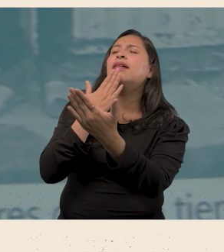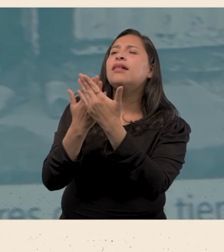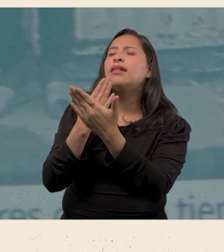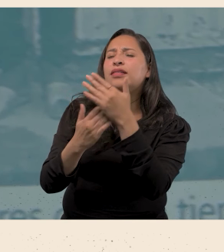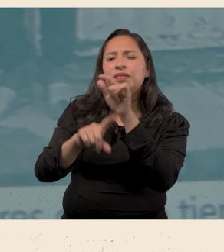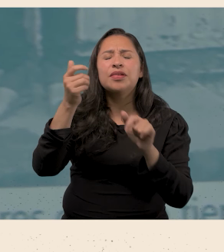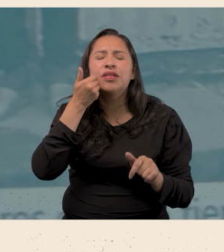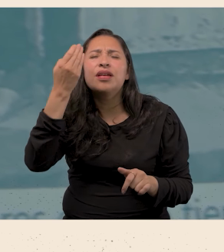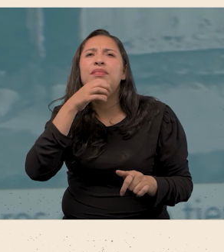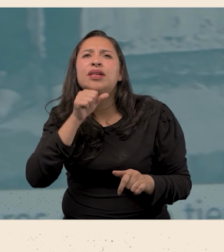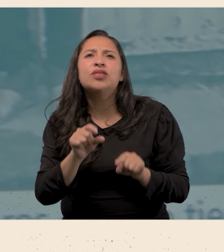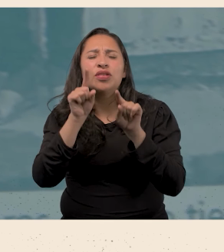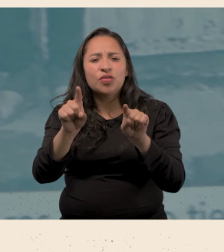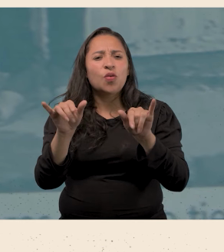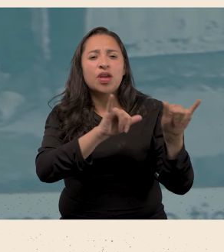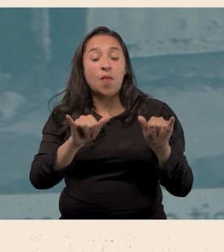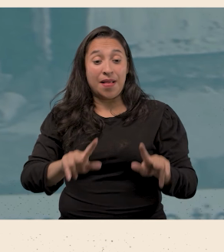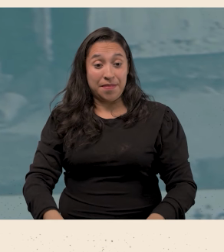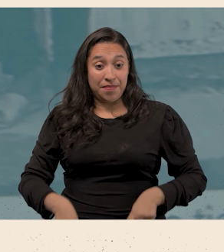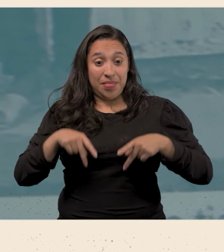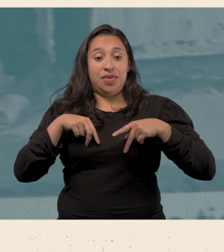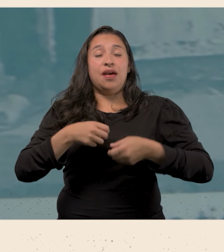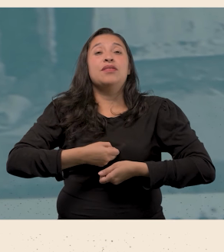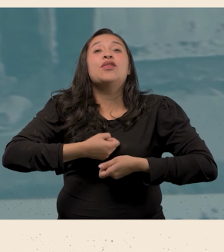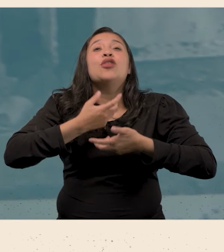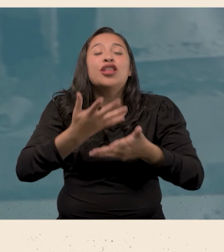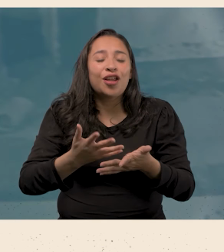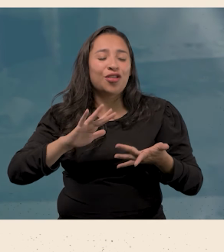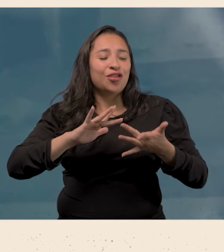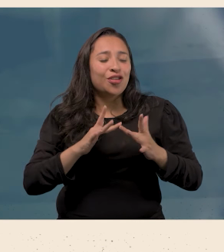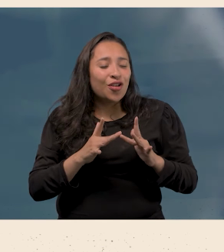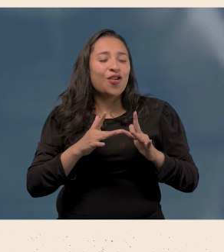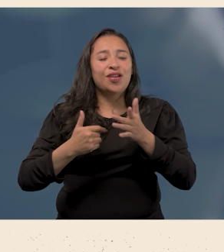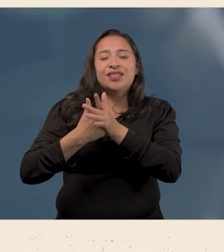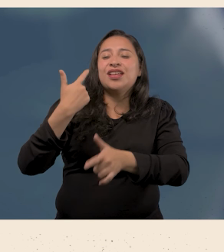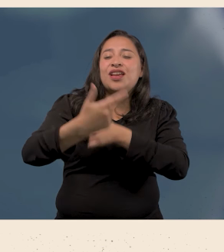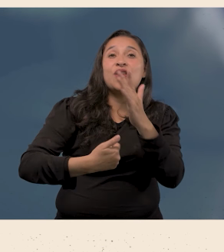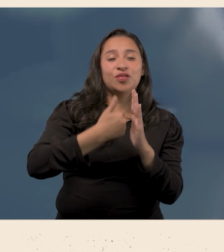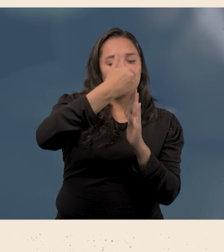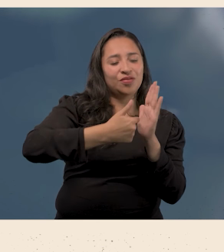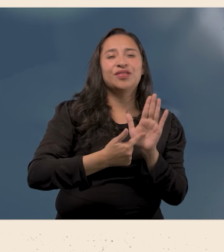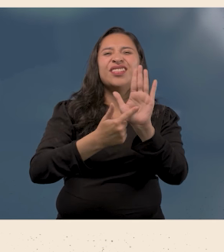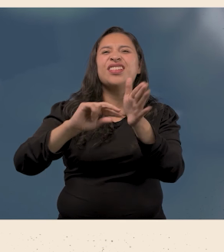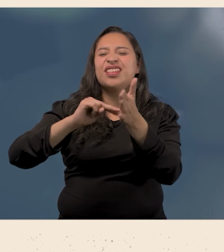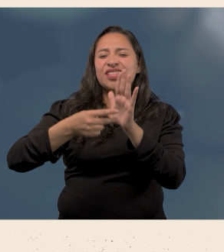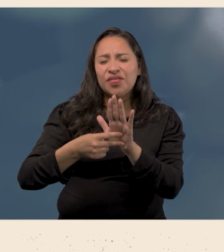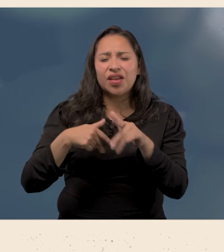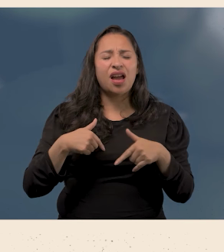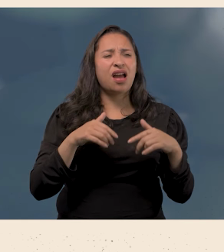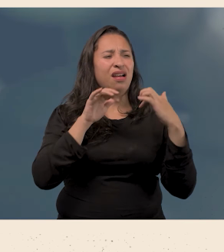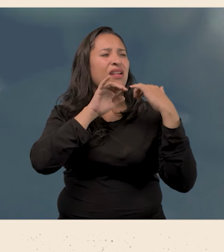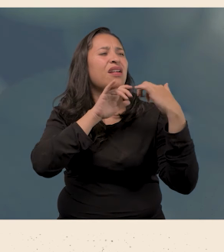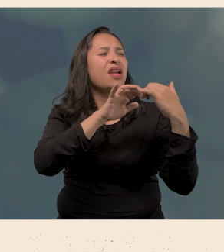Agradecemos a las personas mayores que abrieron las puertas de su vida, dolores y luchas para documentar lo que ha significado envejecer